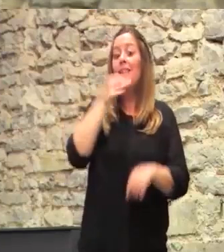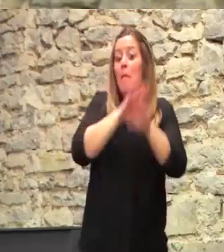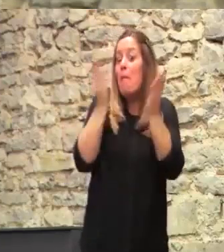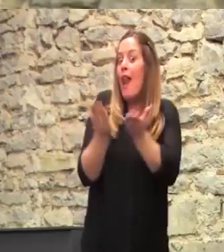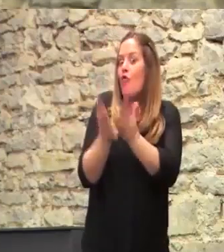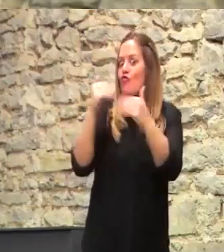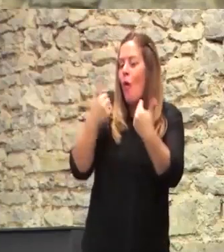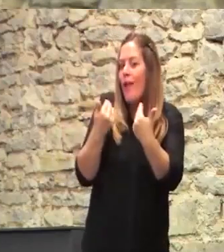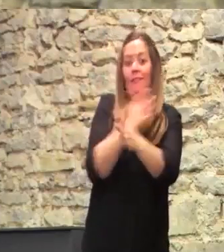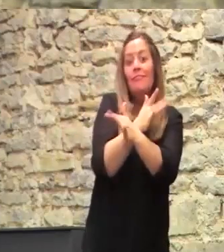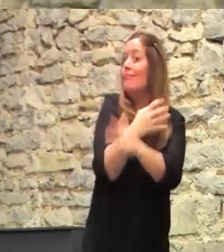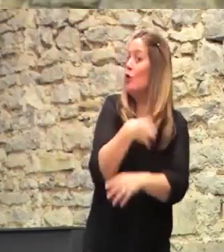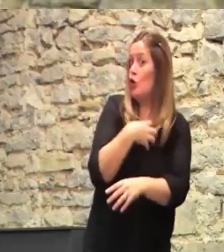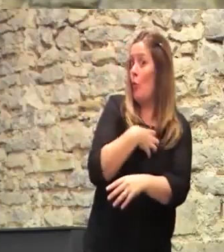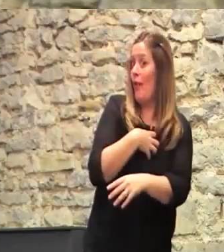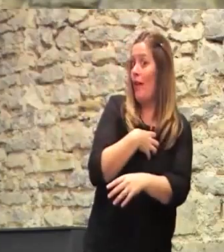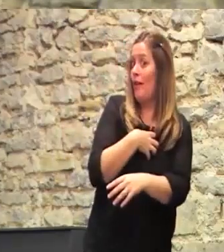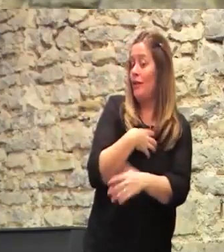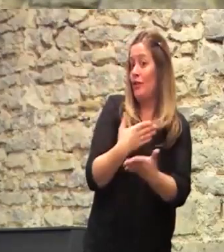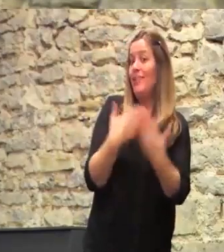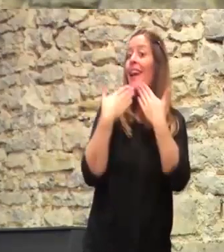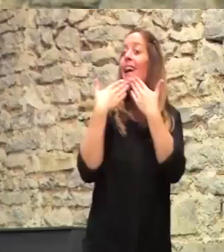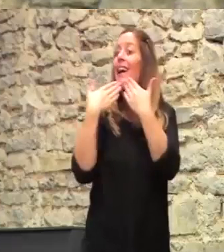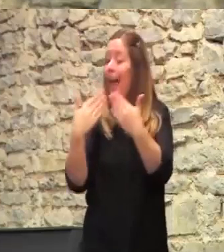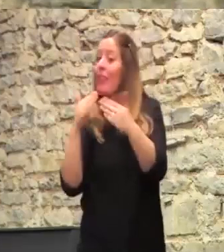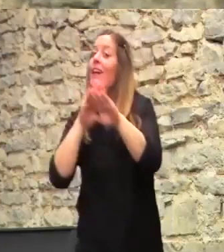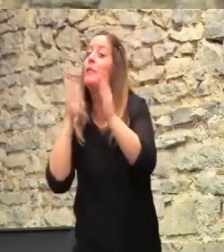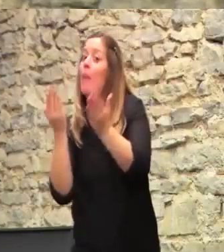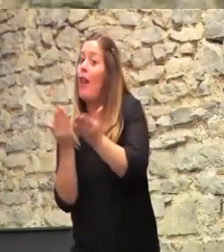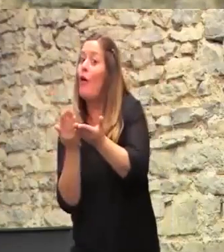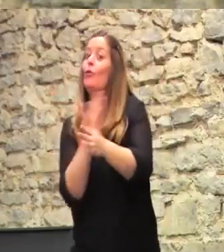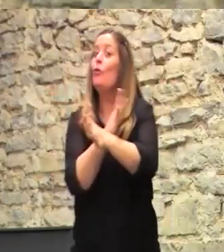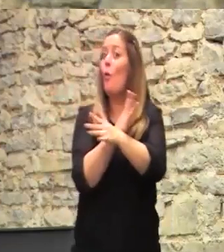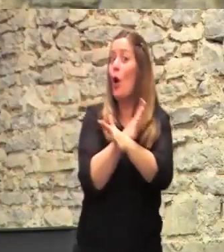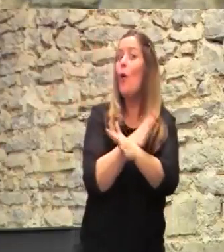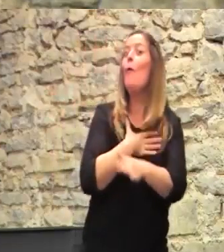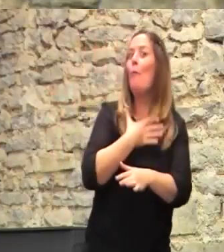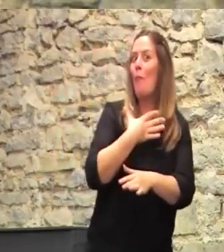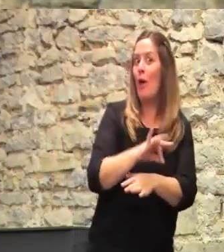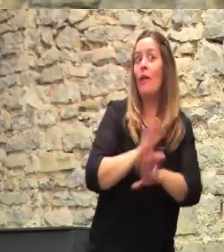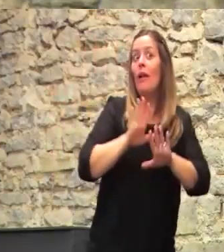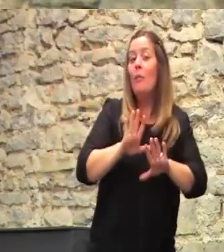jugar es decir habilita el juego pero no tiene jugadas propias